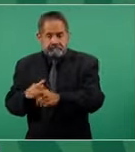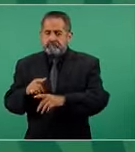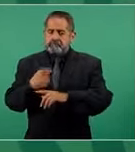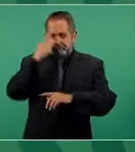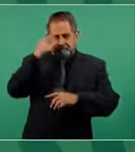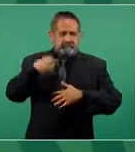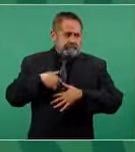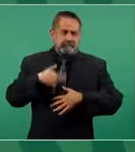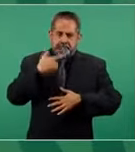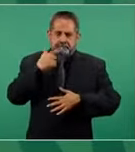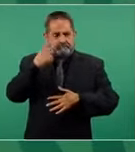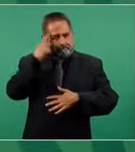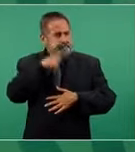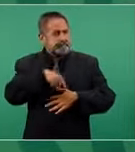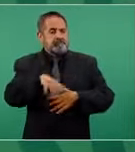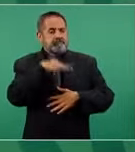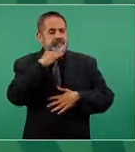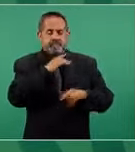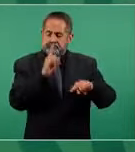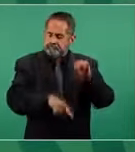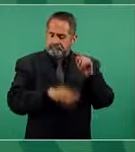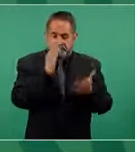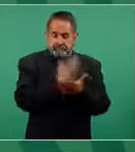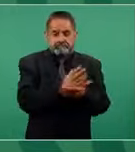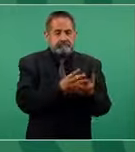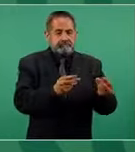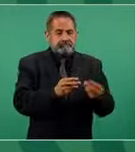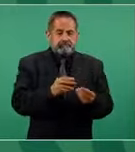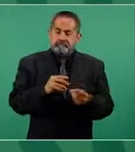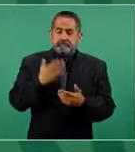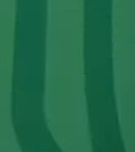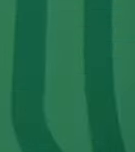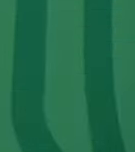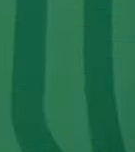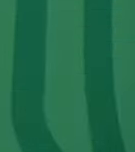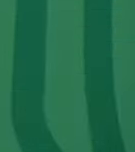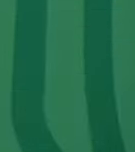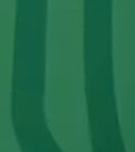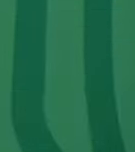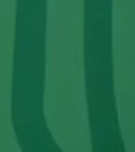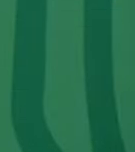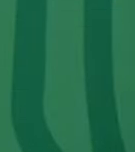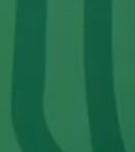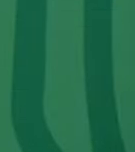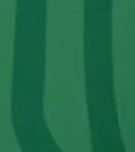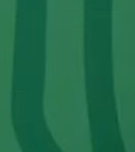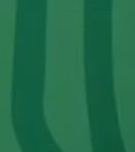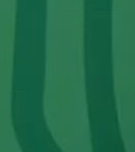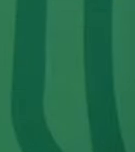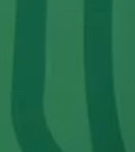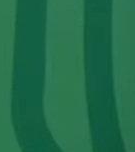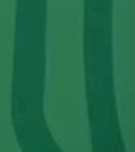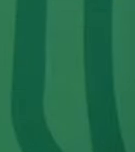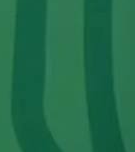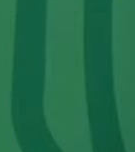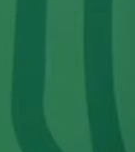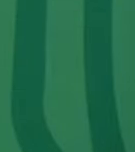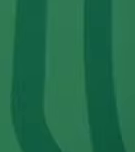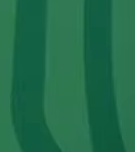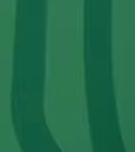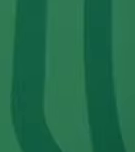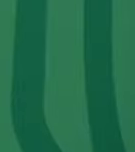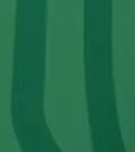ministros como el presidente de la Corte, Arturo Saldívar,